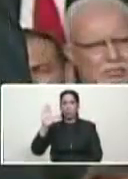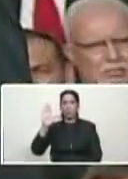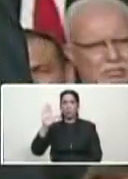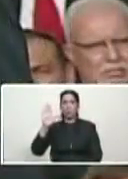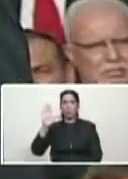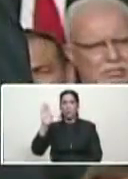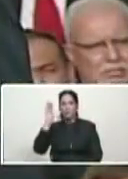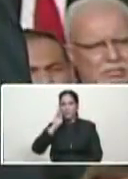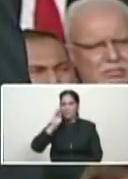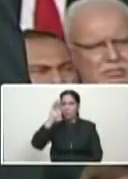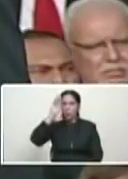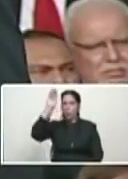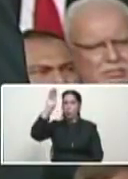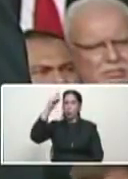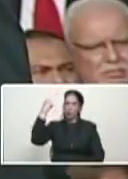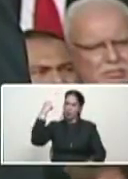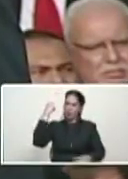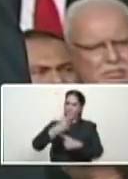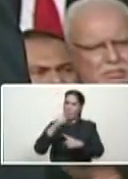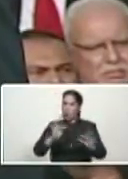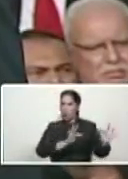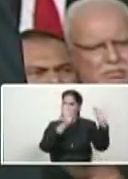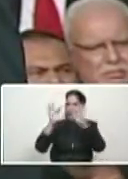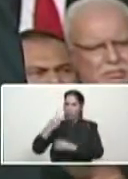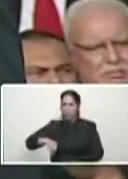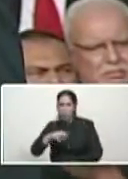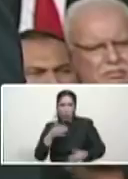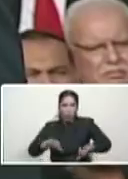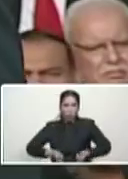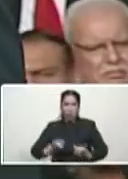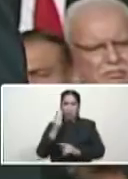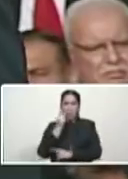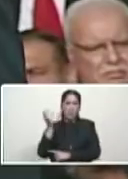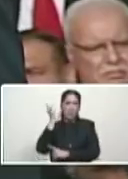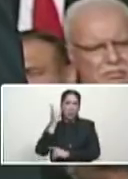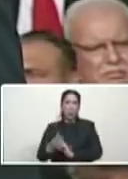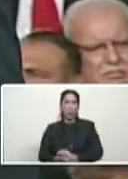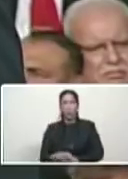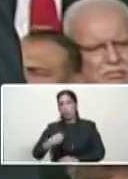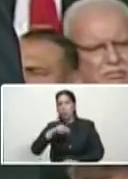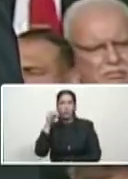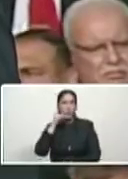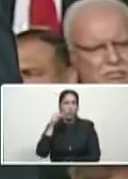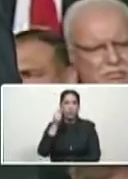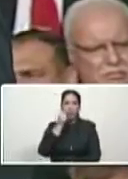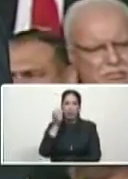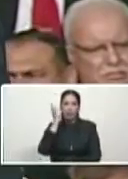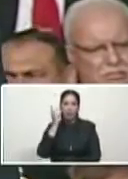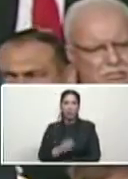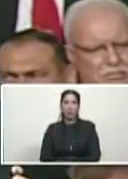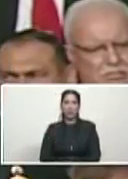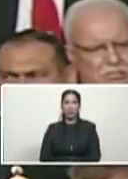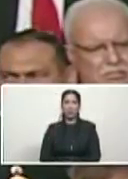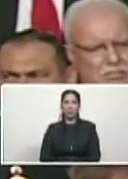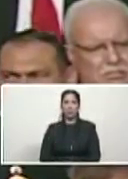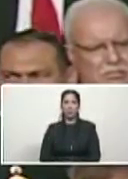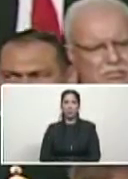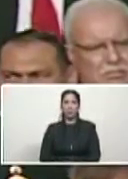el futuro que le debemos legar a nuestros hijos, a nuestras hijas, a nuestros nietos, a nuestras nietas.